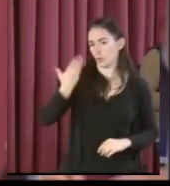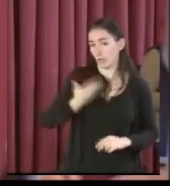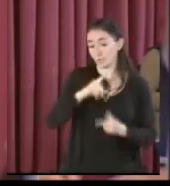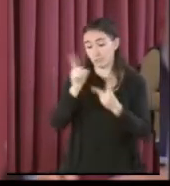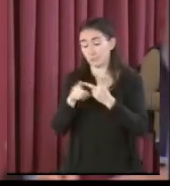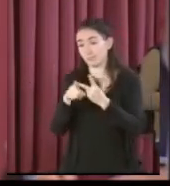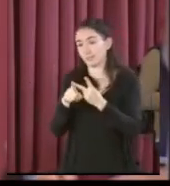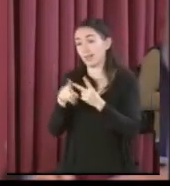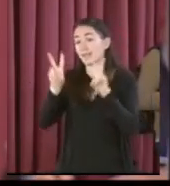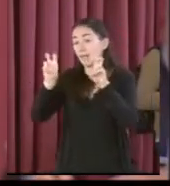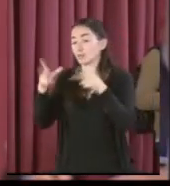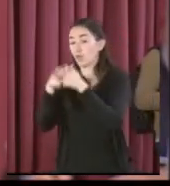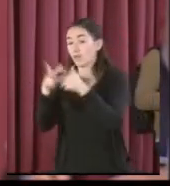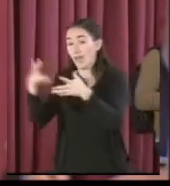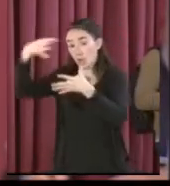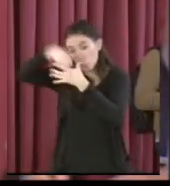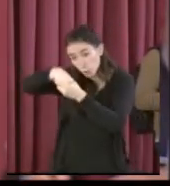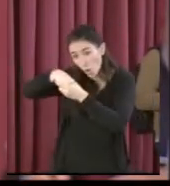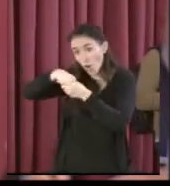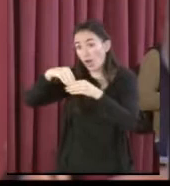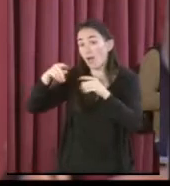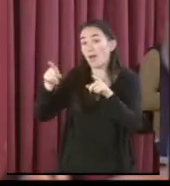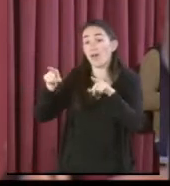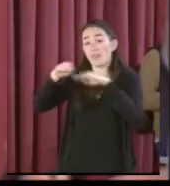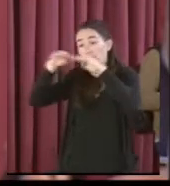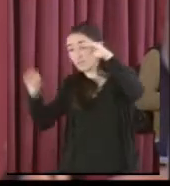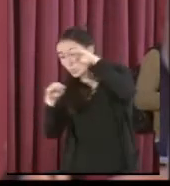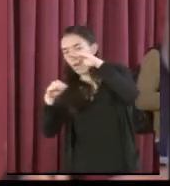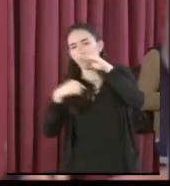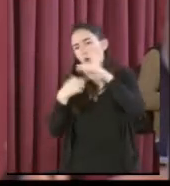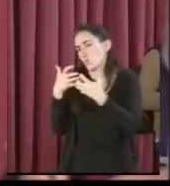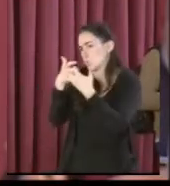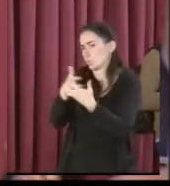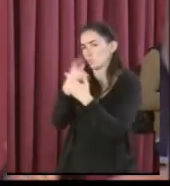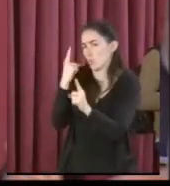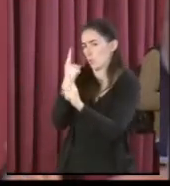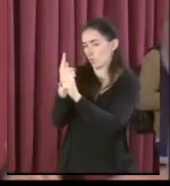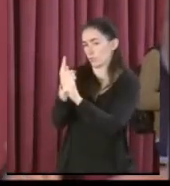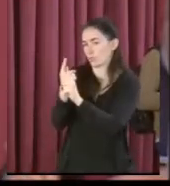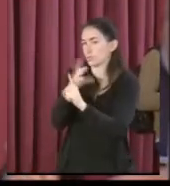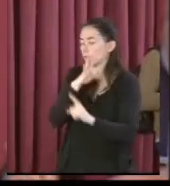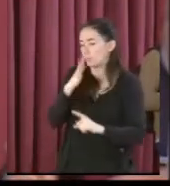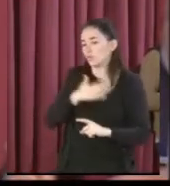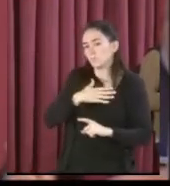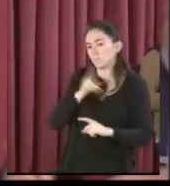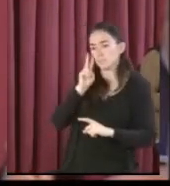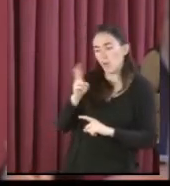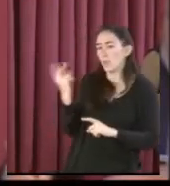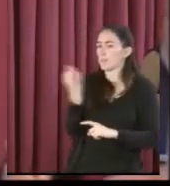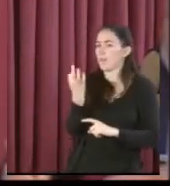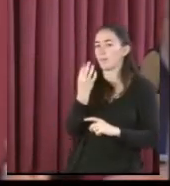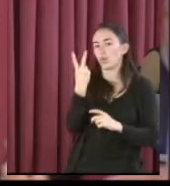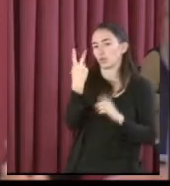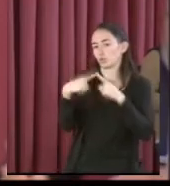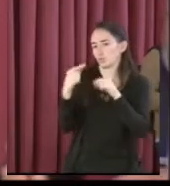inclusión social y la lucha contra la desigualdad. La eficacia de ambas líneas de acción, a nuestro juicio, exige dos